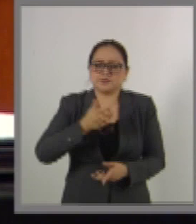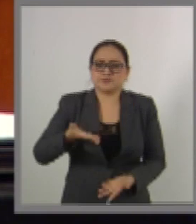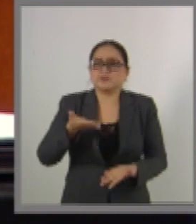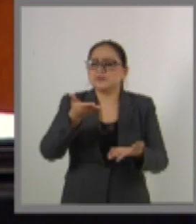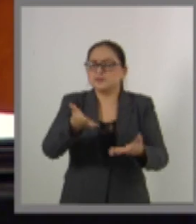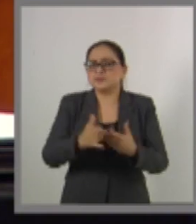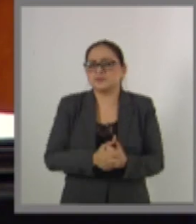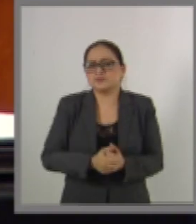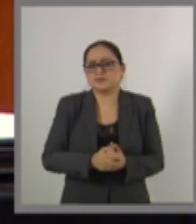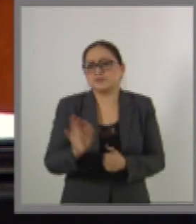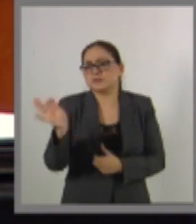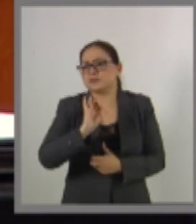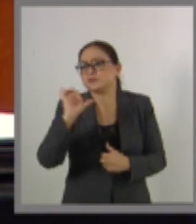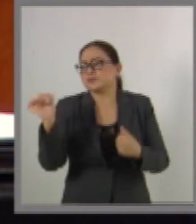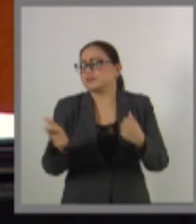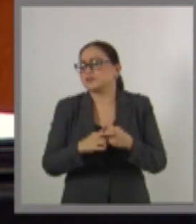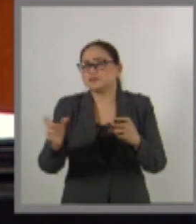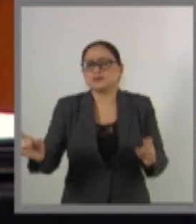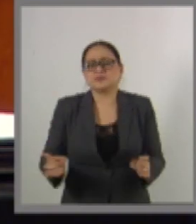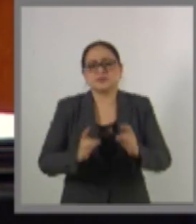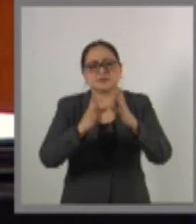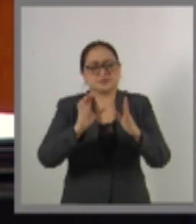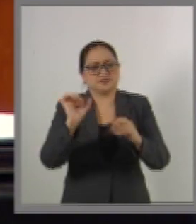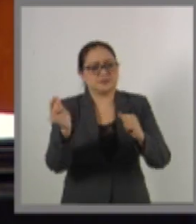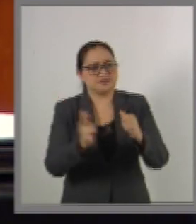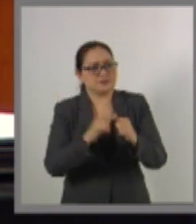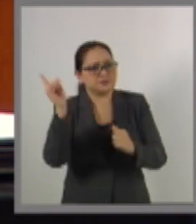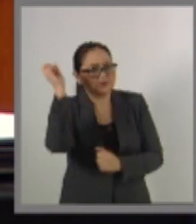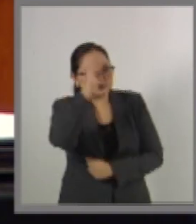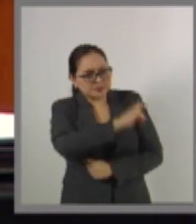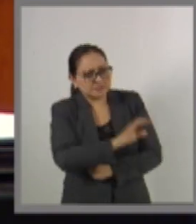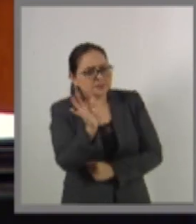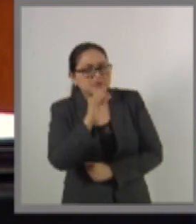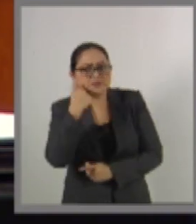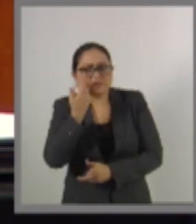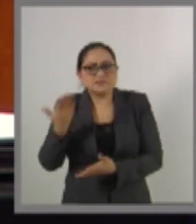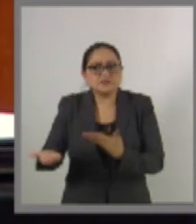una salida a ese momento difícil, para proponer